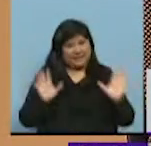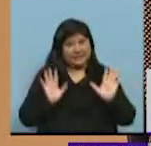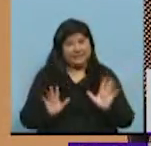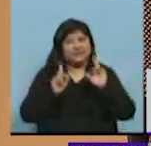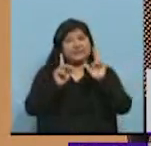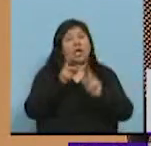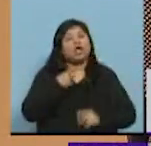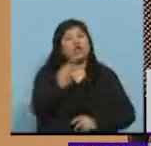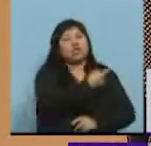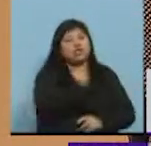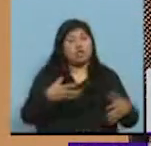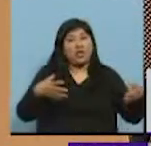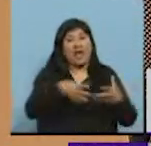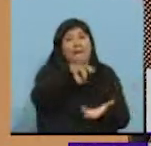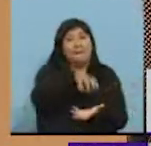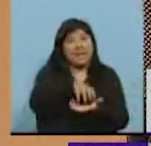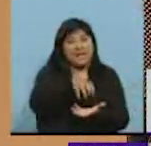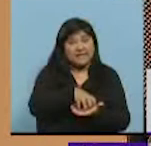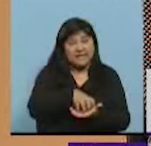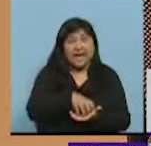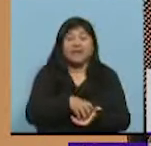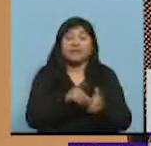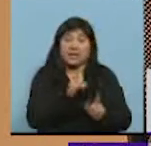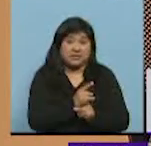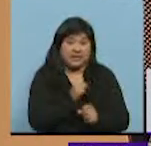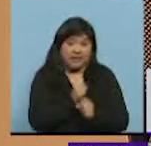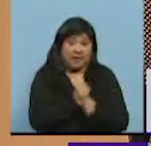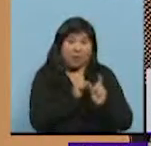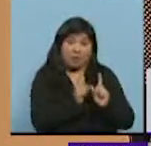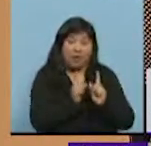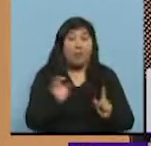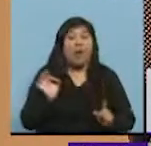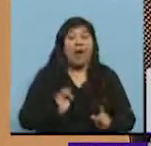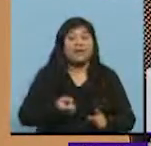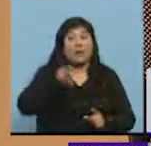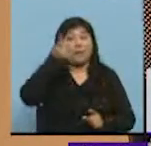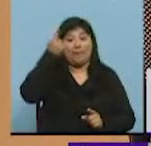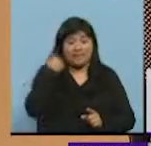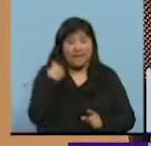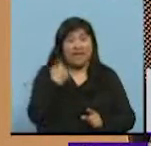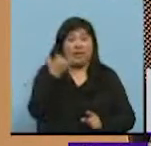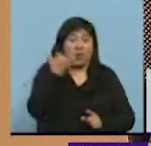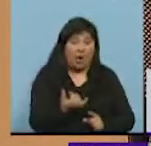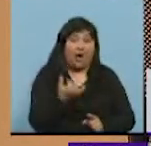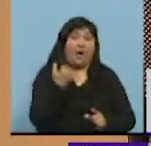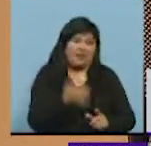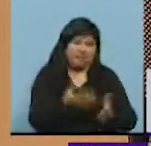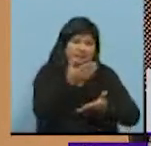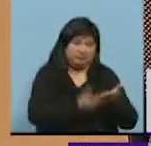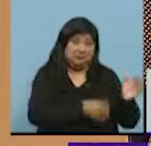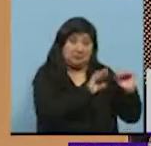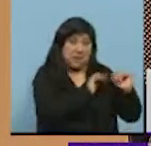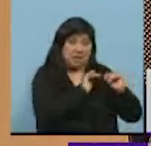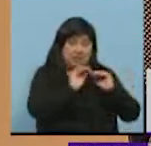nosotros hicimos es a lo que ya veníamos haciendo desde el año pasado nada más que lo fuimos implementando es un servicio que implementó la empresa y lo